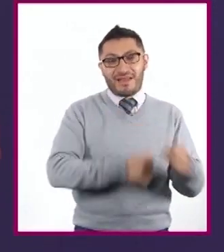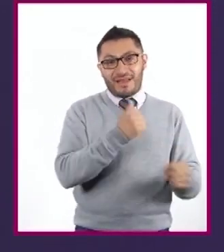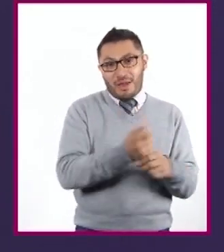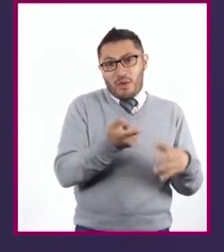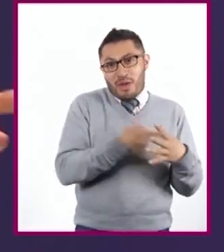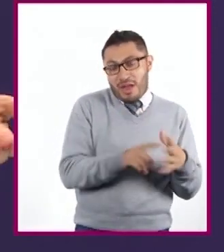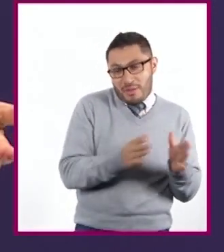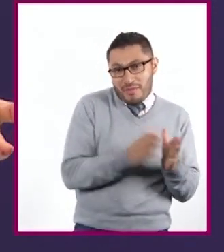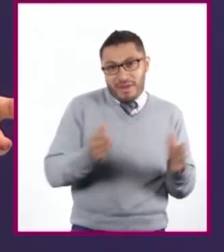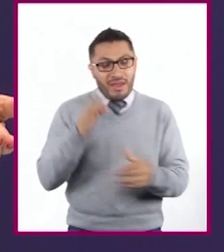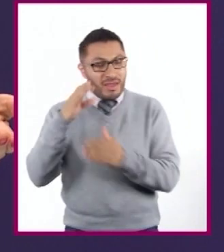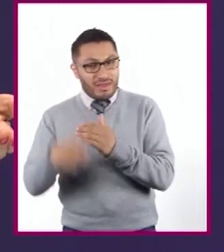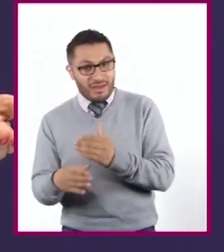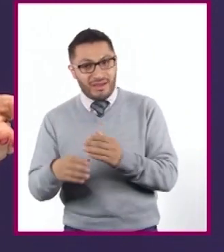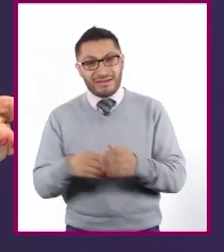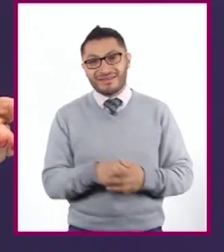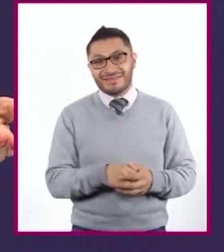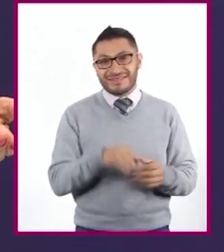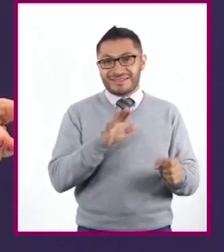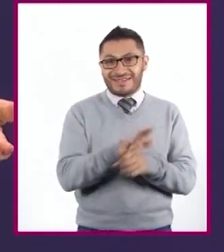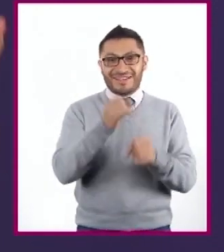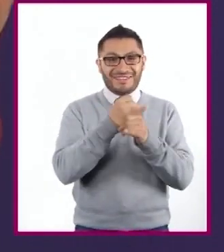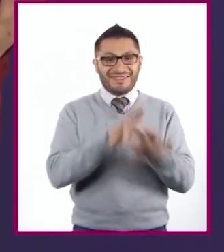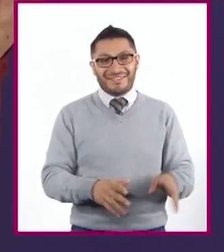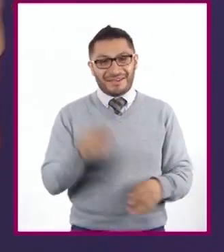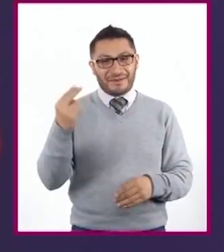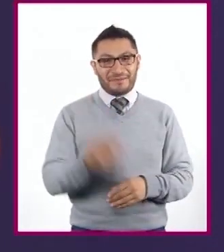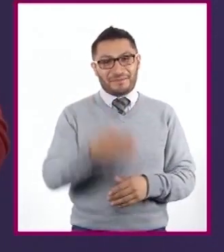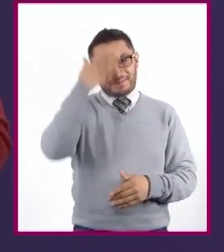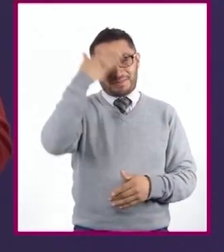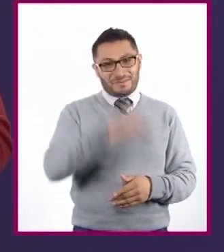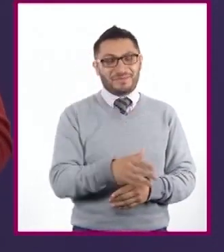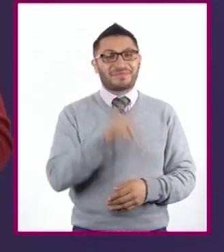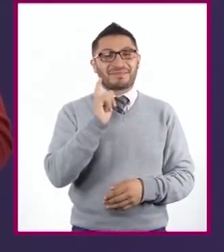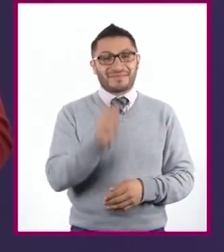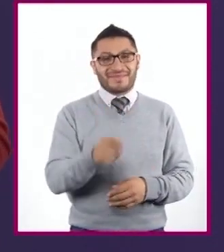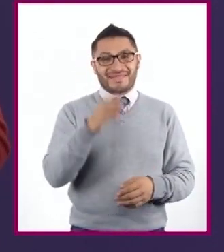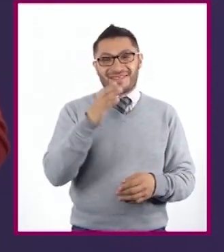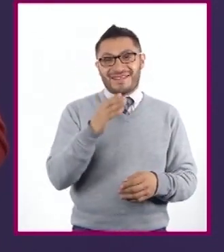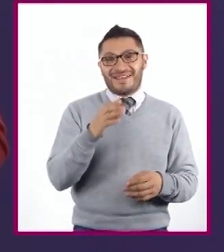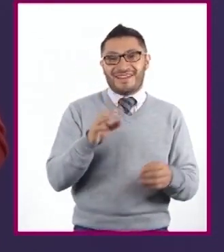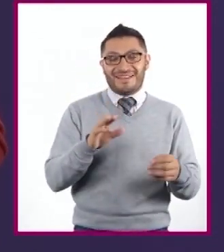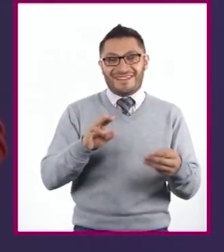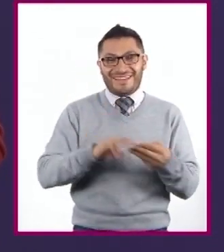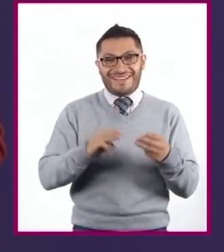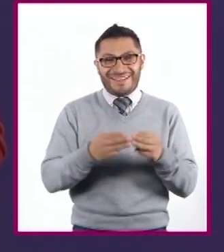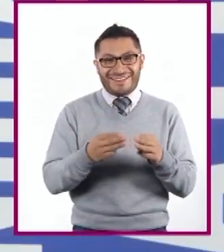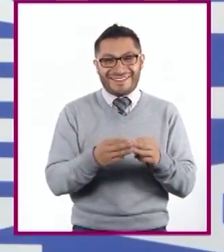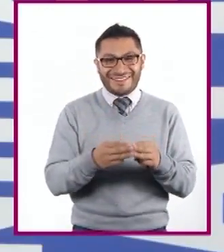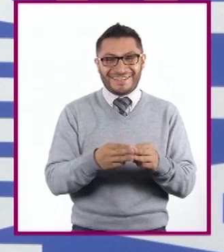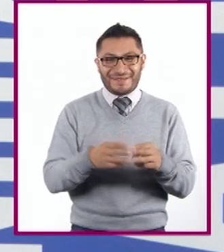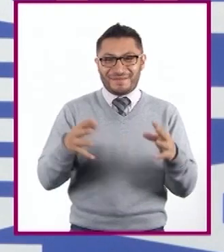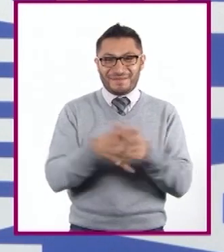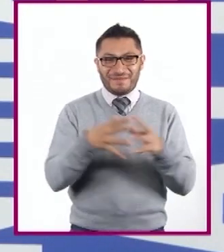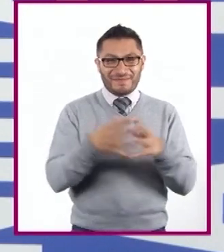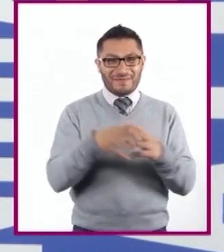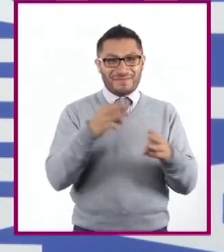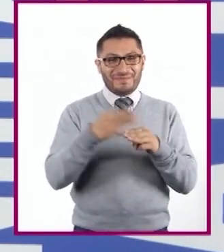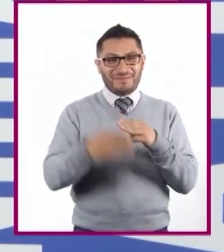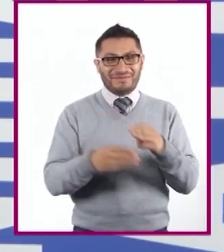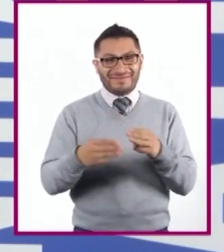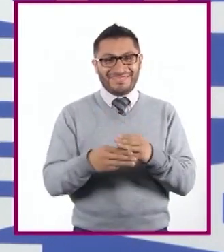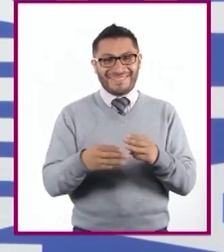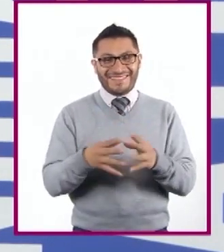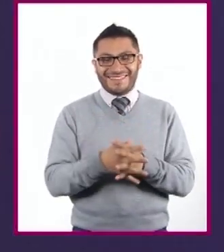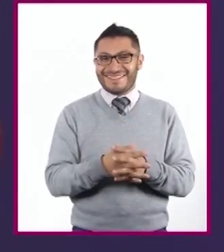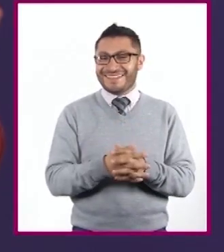Mundial, y la información que se necesita saber es causas de la Segunda Guerra Mundial. Este